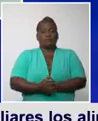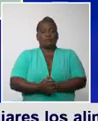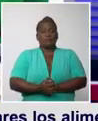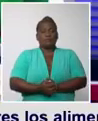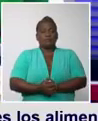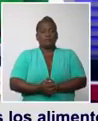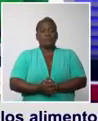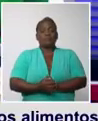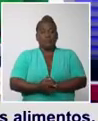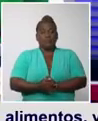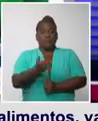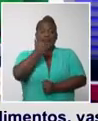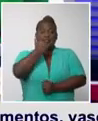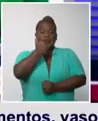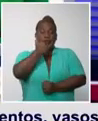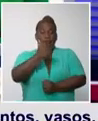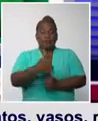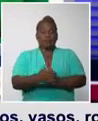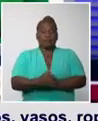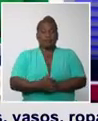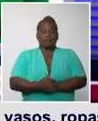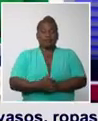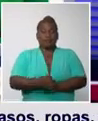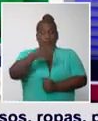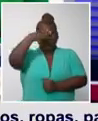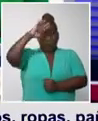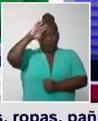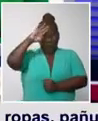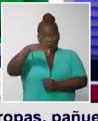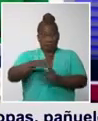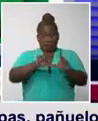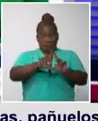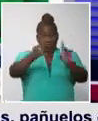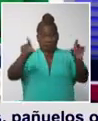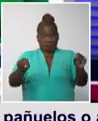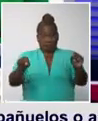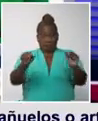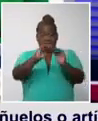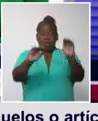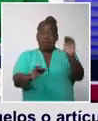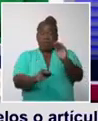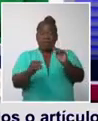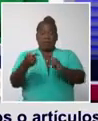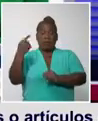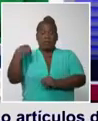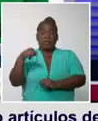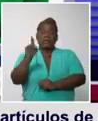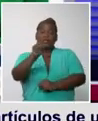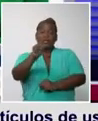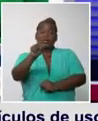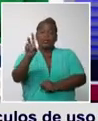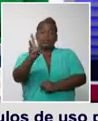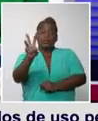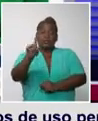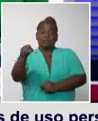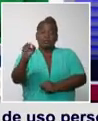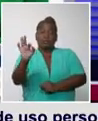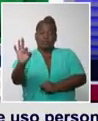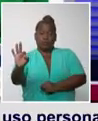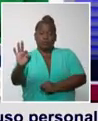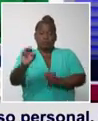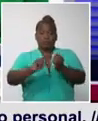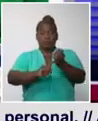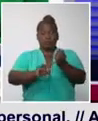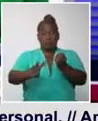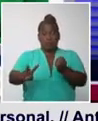Tasas de incidencia. Cuba, inferior al día de ayer, 133,8. Las provincias con